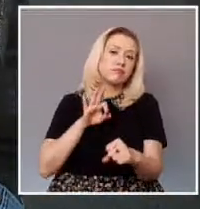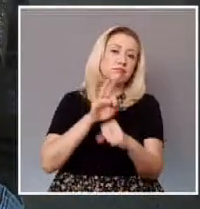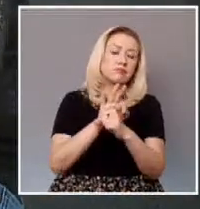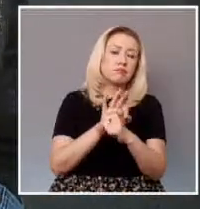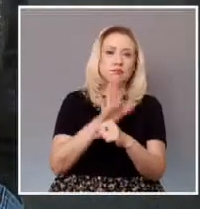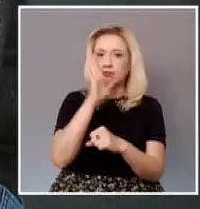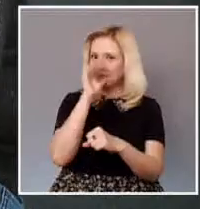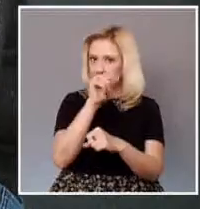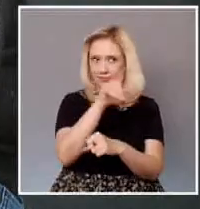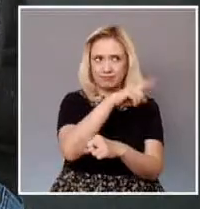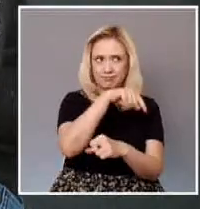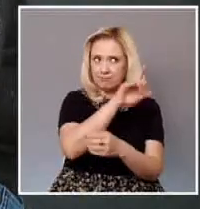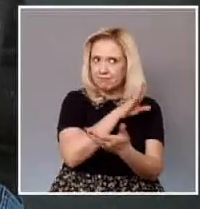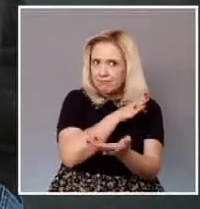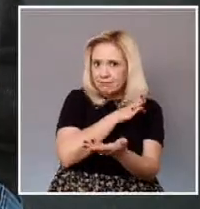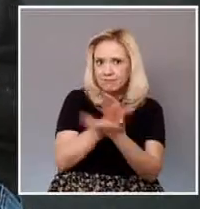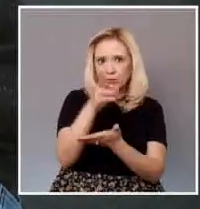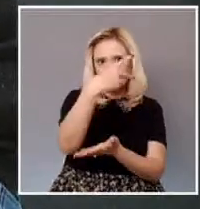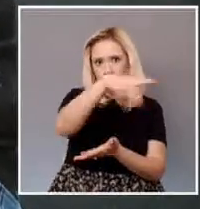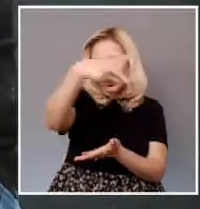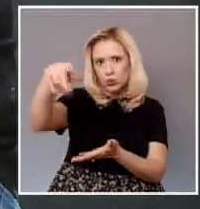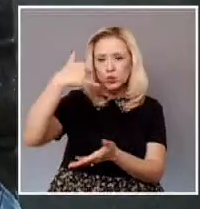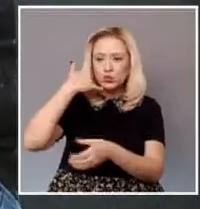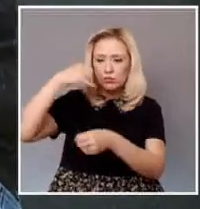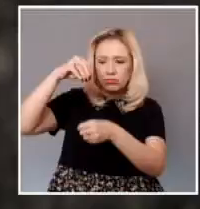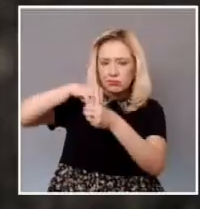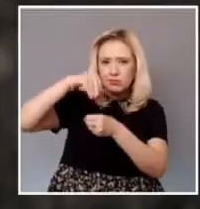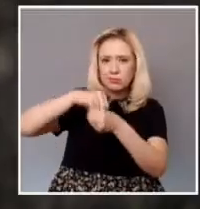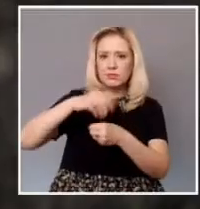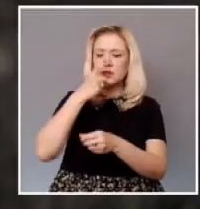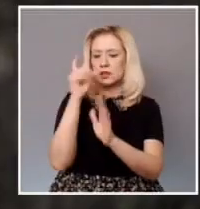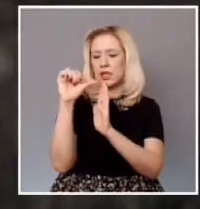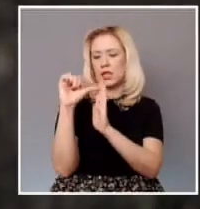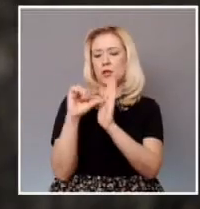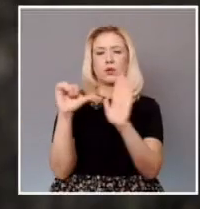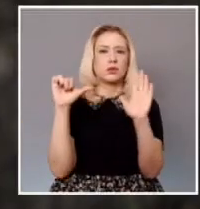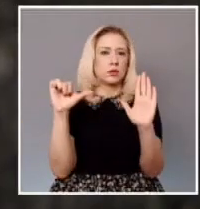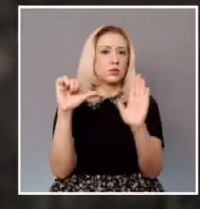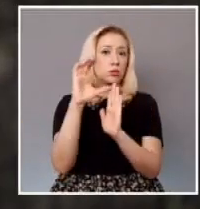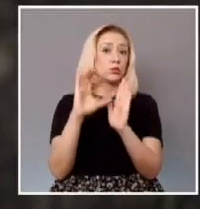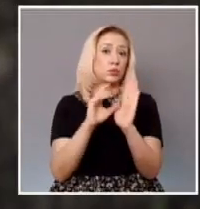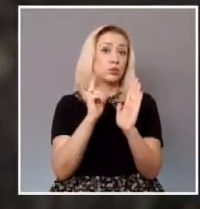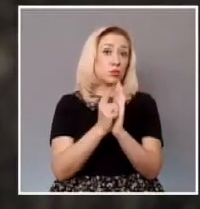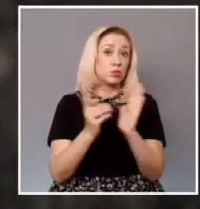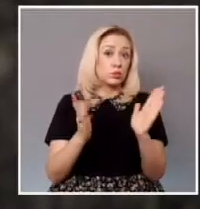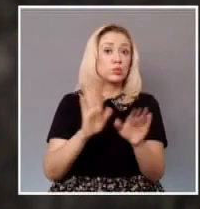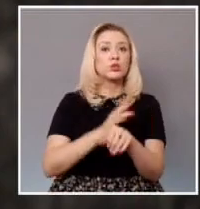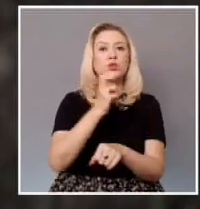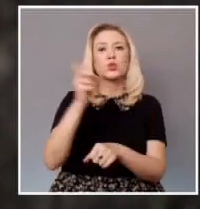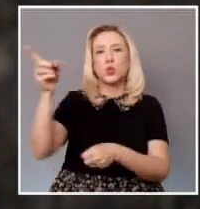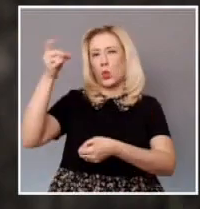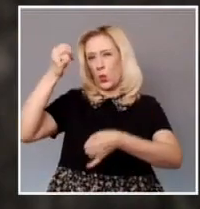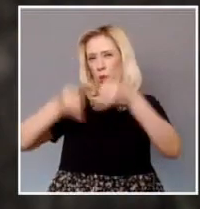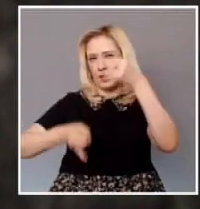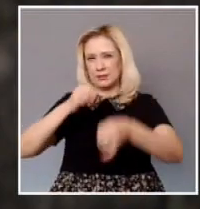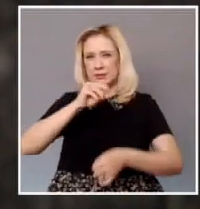las comunicaciones previsto en el artículo 16 constitucional, por lo que el juez del fuero común carece de competencia para